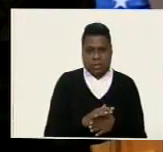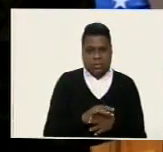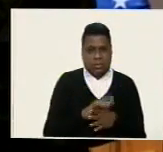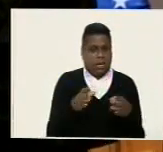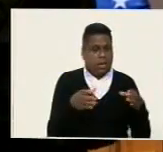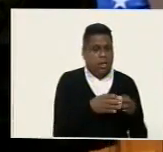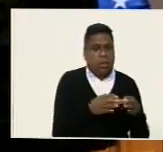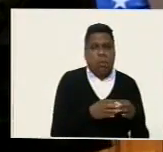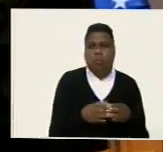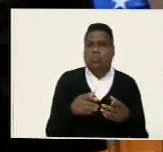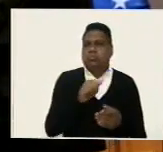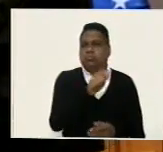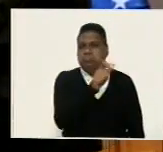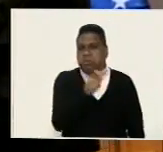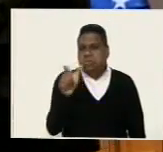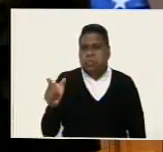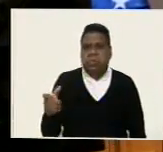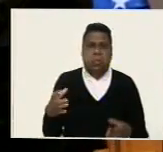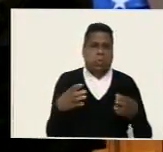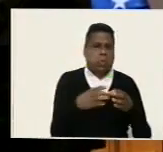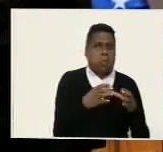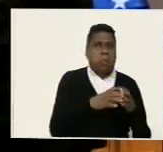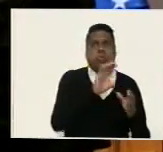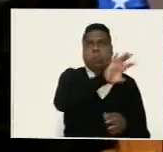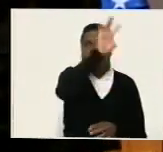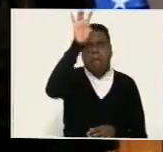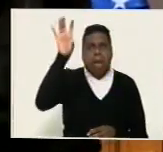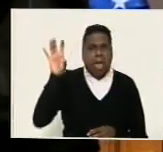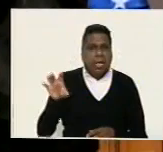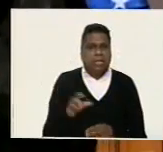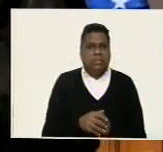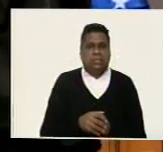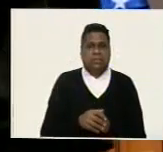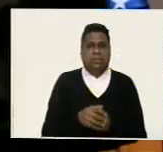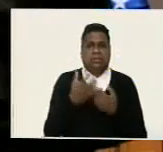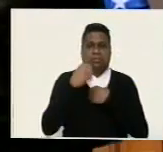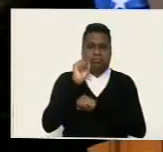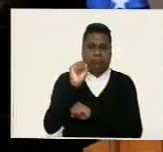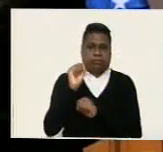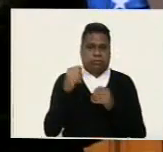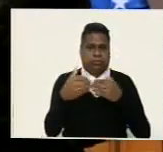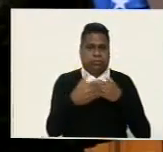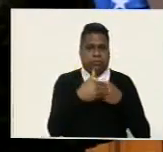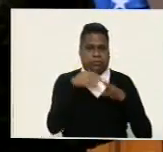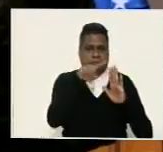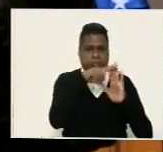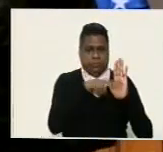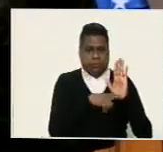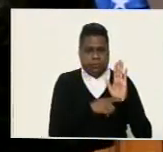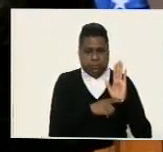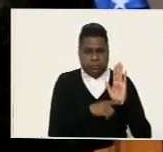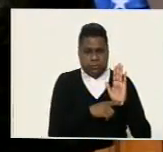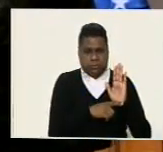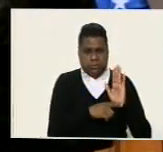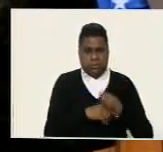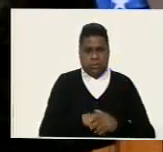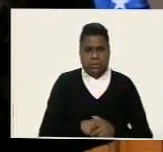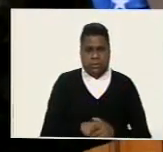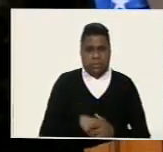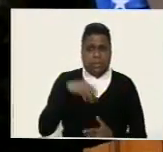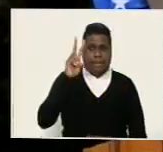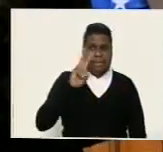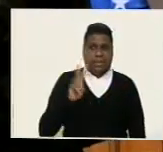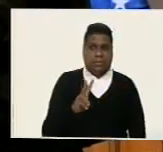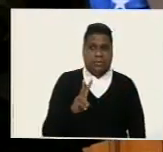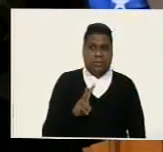reúnase con quien tengan que reunirse, emitas las sanciones que quieran emitir, pero Venezuela seguirá